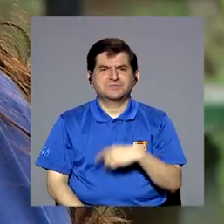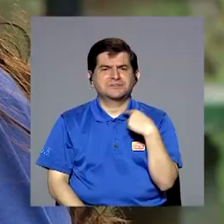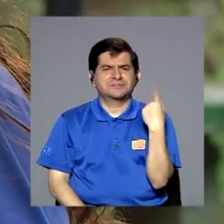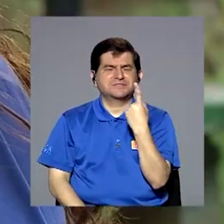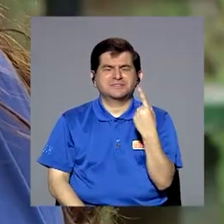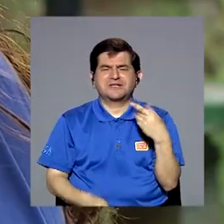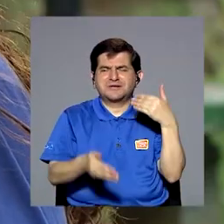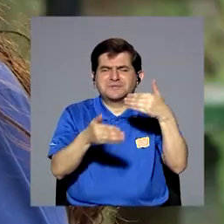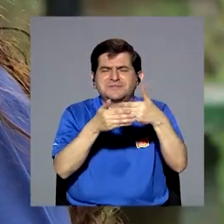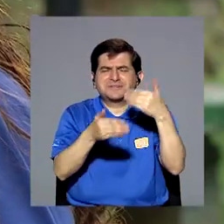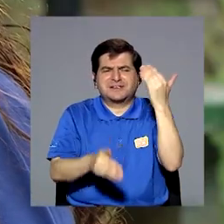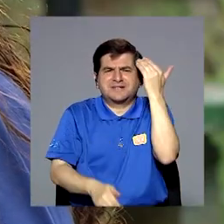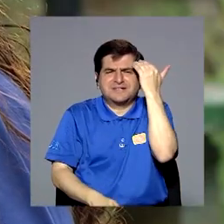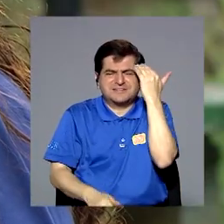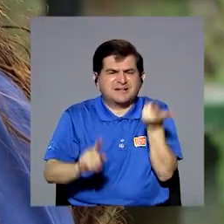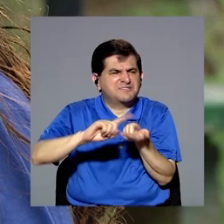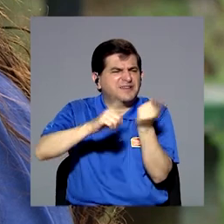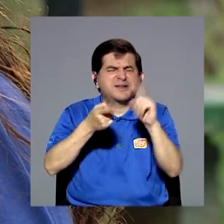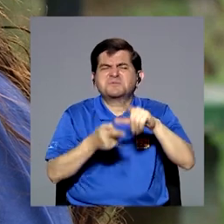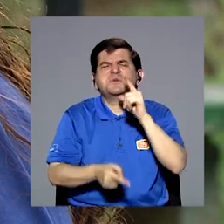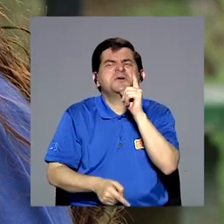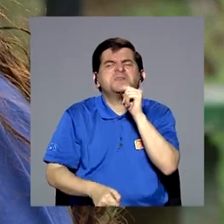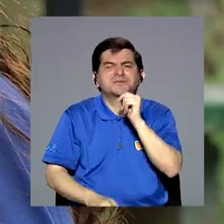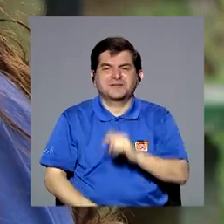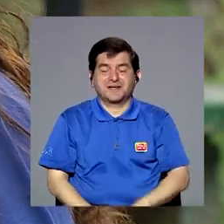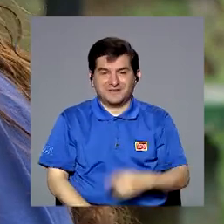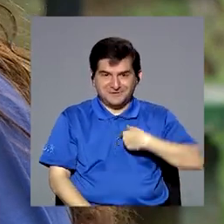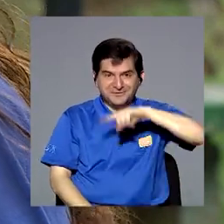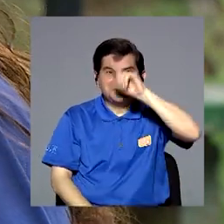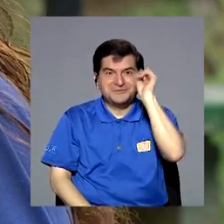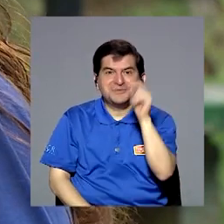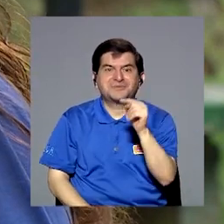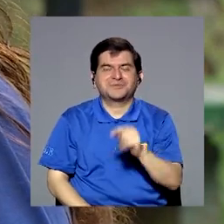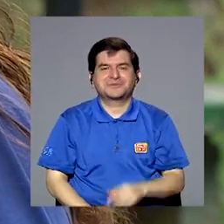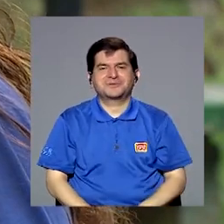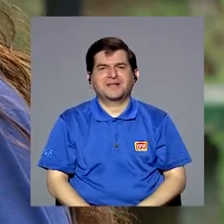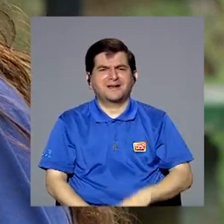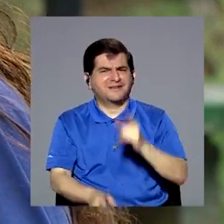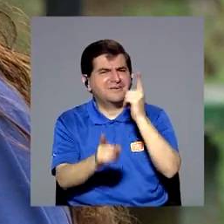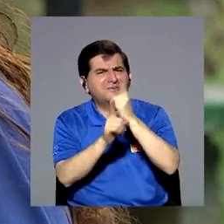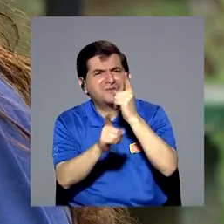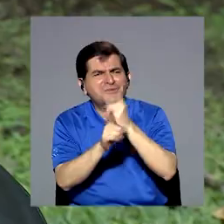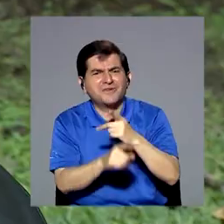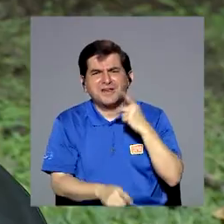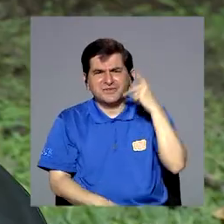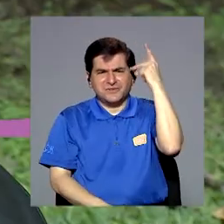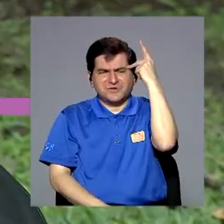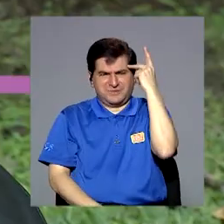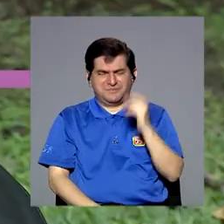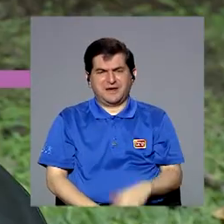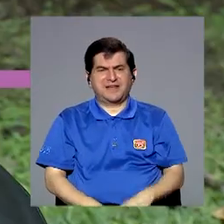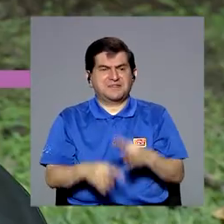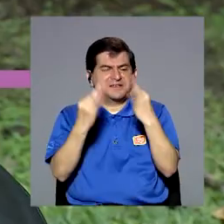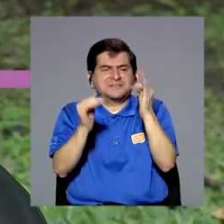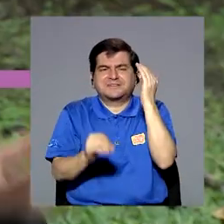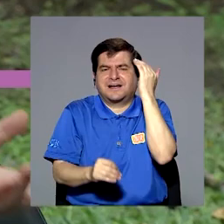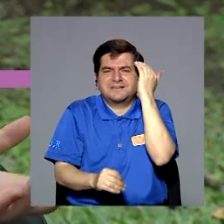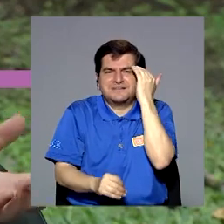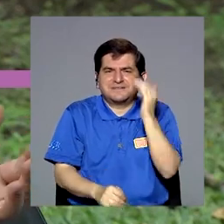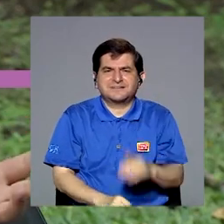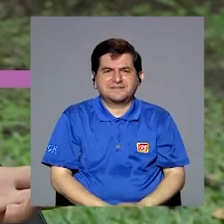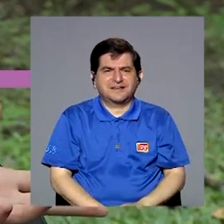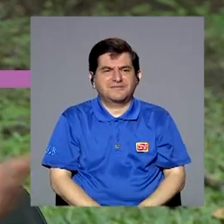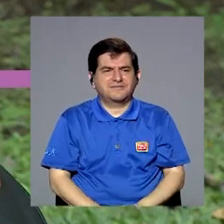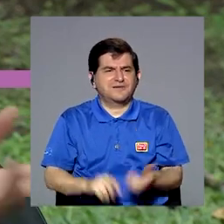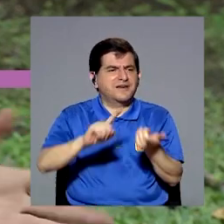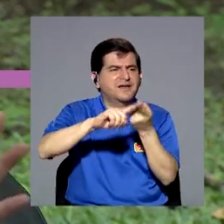cerca, conocer cuáles son sus amigos. Sí, eso es lo que le iba a preguntar, por ejemplo, que si está bien que digamos que los padres se acerquen a conocer